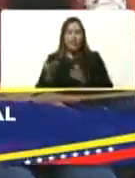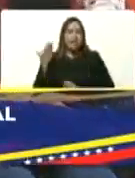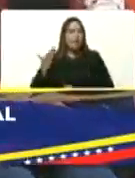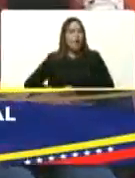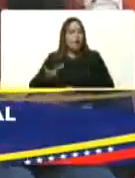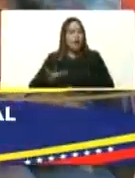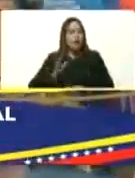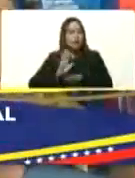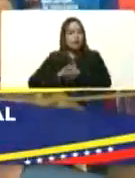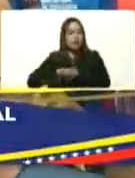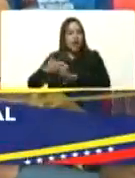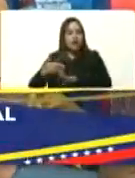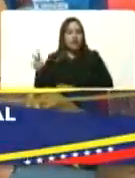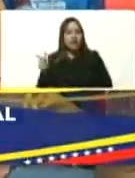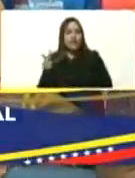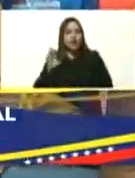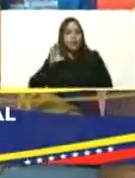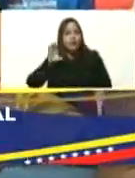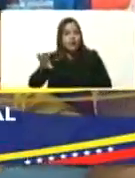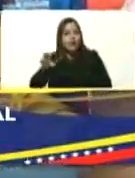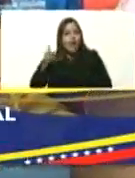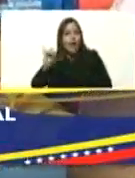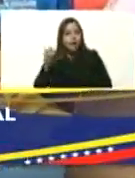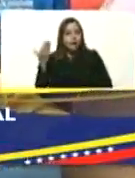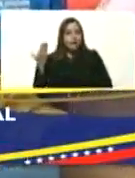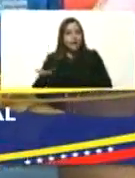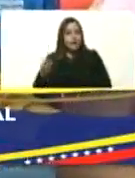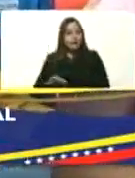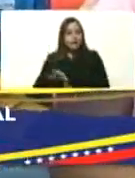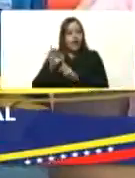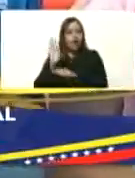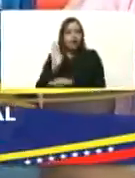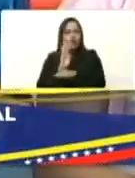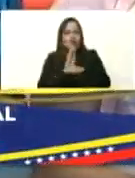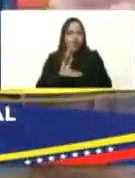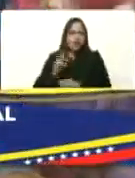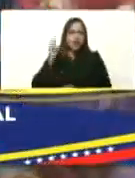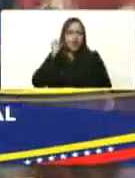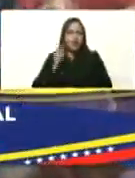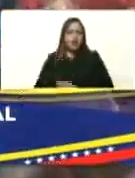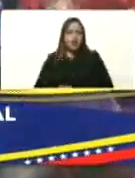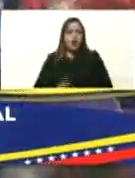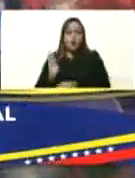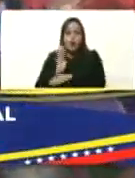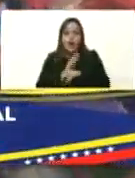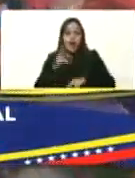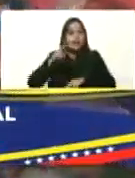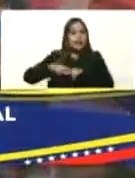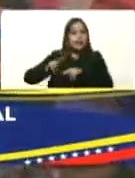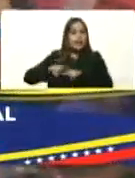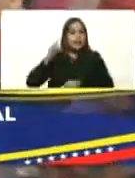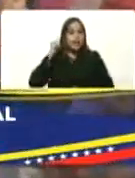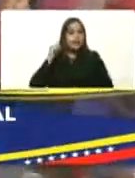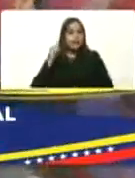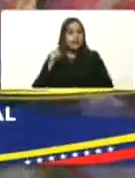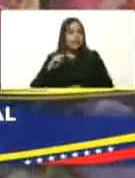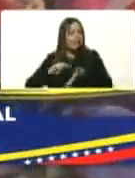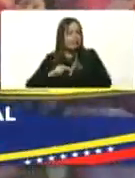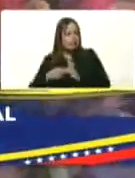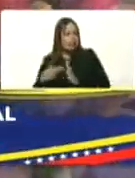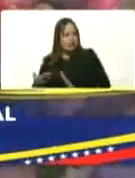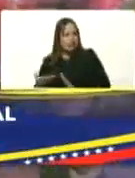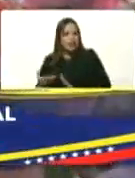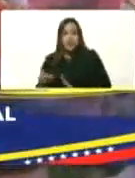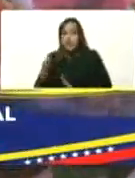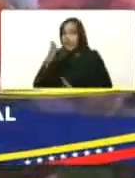importante porque Venezuela es un país que se distingue justamente por el cuidado de sus mujeres, por el cuidado de sus niñas, que no quiere decir que